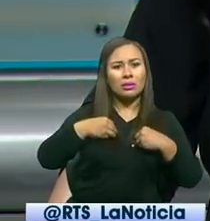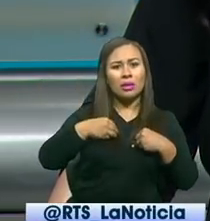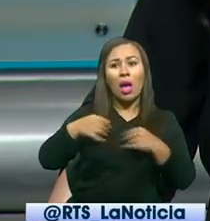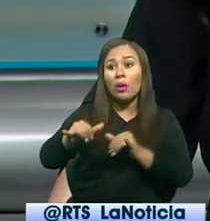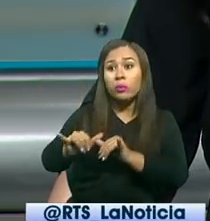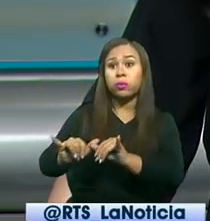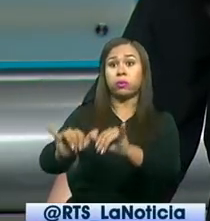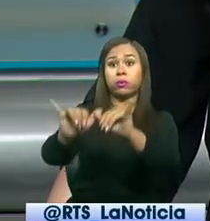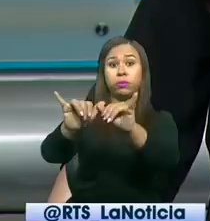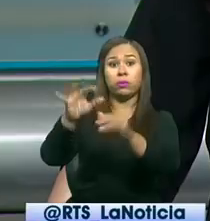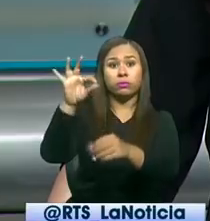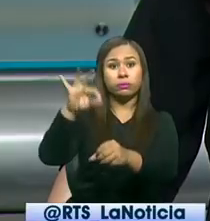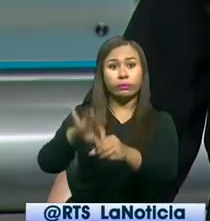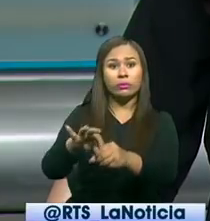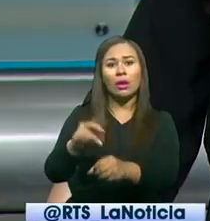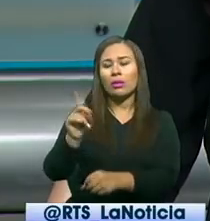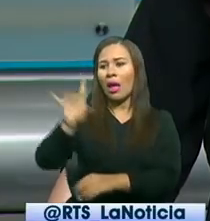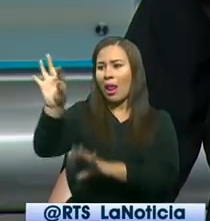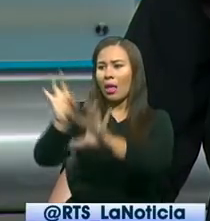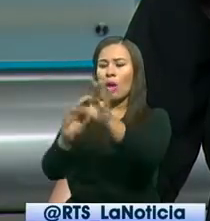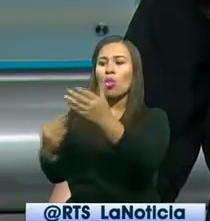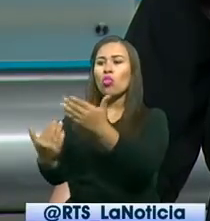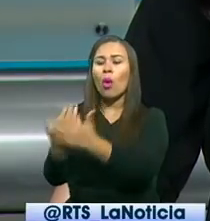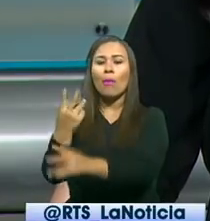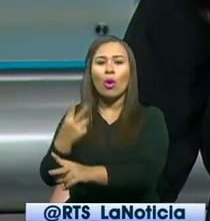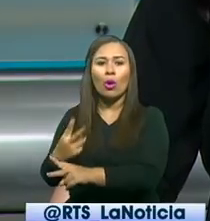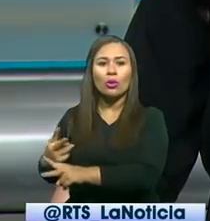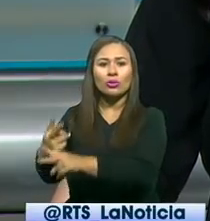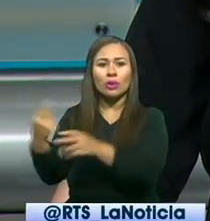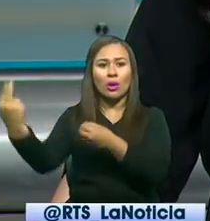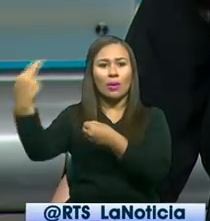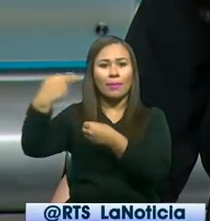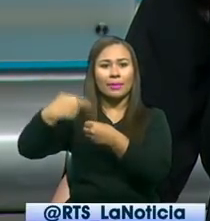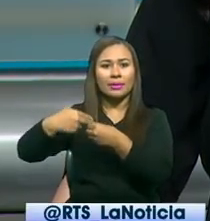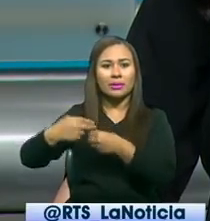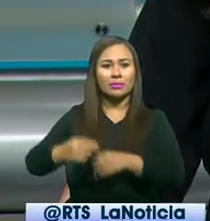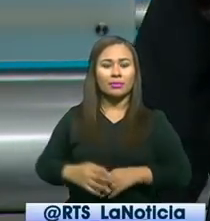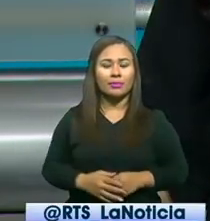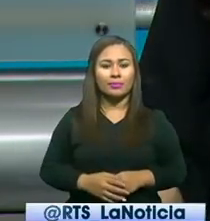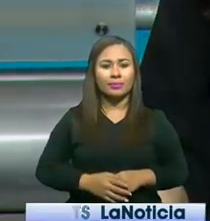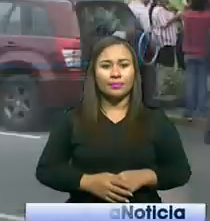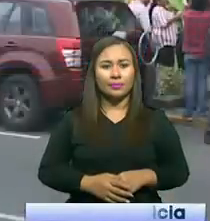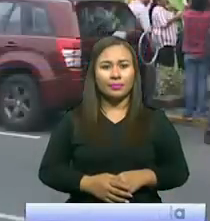indefinida y la selección del nuevo Consejo de Participación Ciudadana.